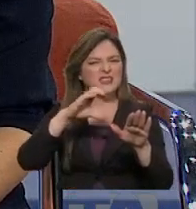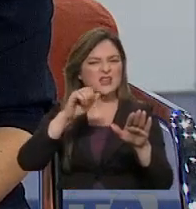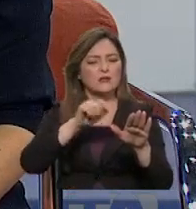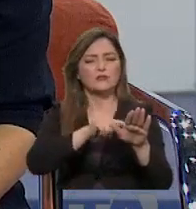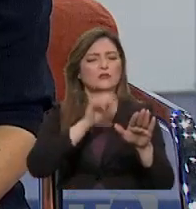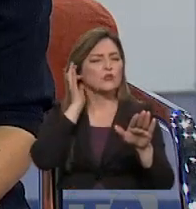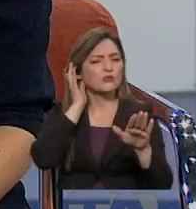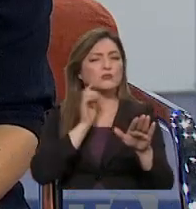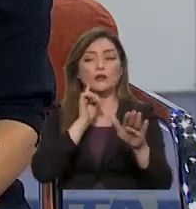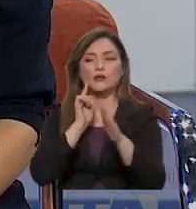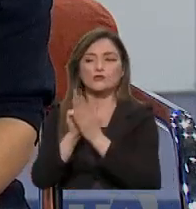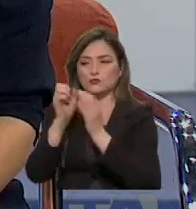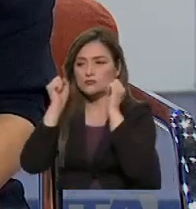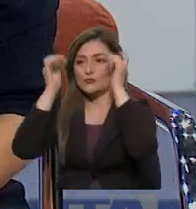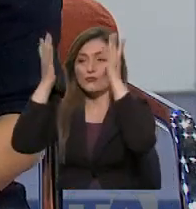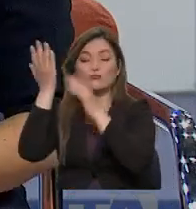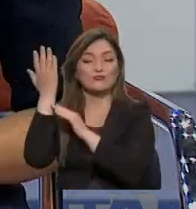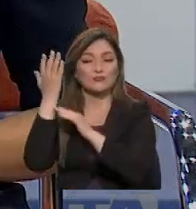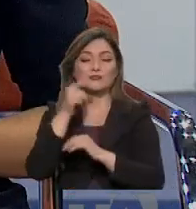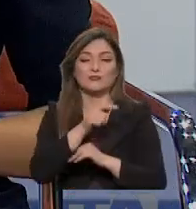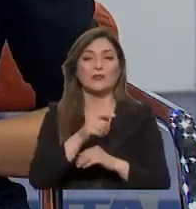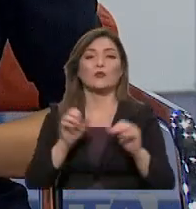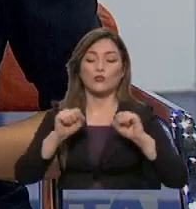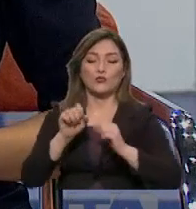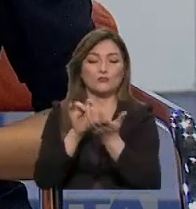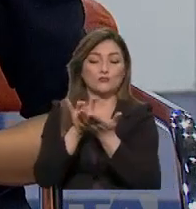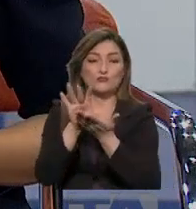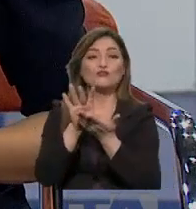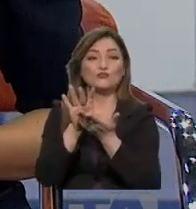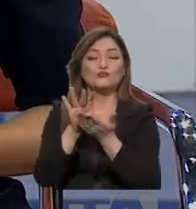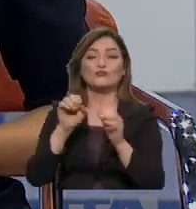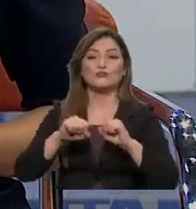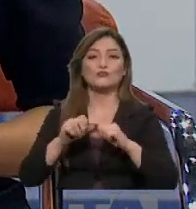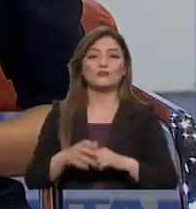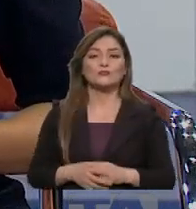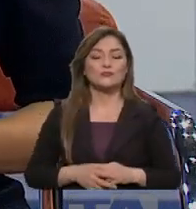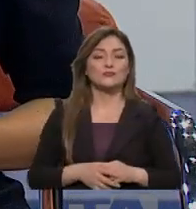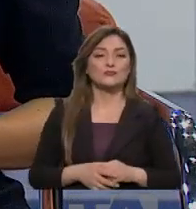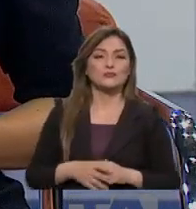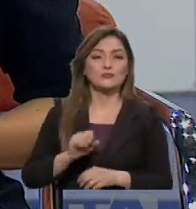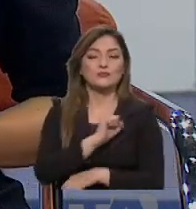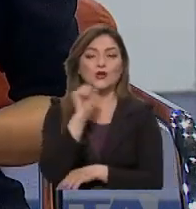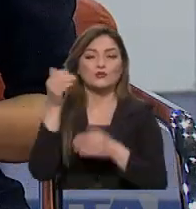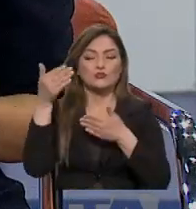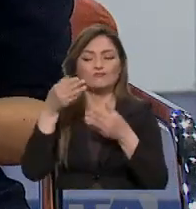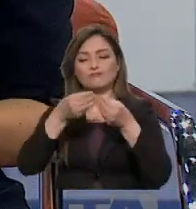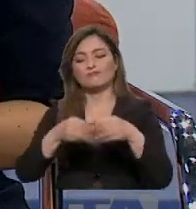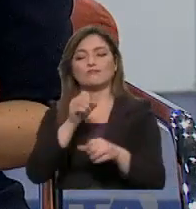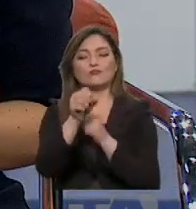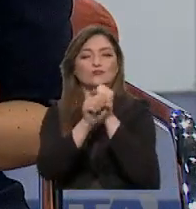infracción electoral muy grave, el burgomaestre podría ser destituido del cargo y perder sus derechos políticos